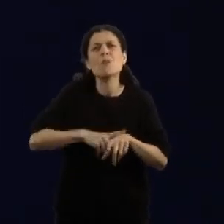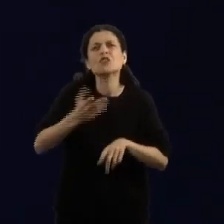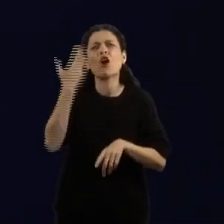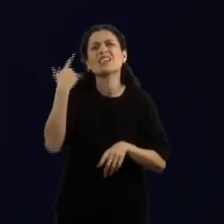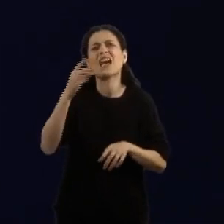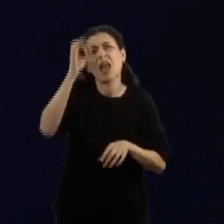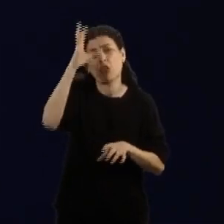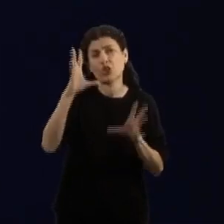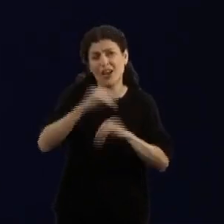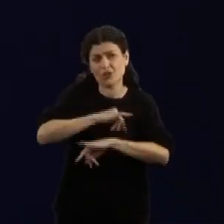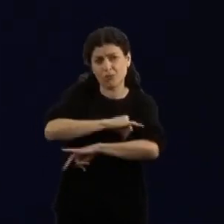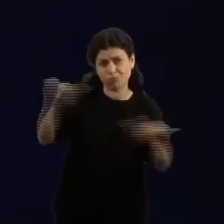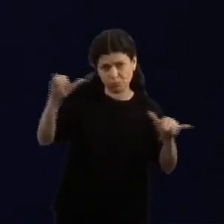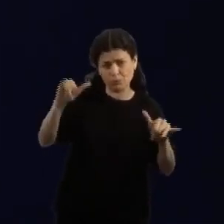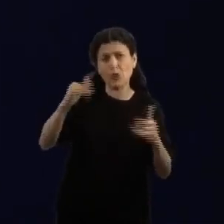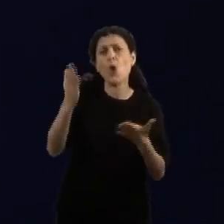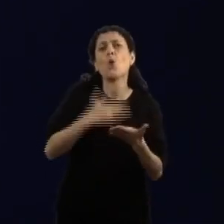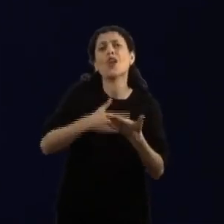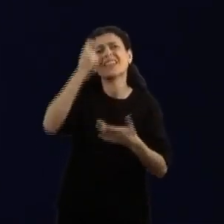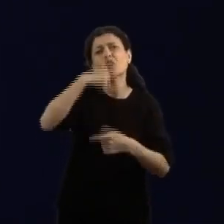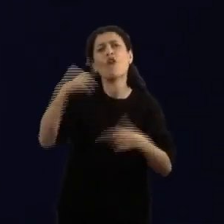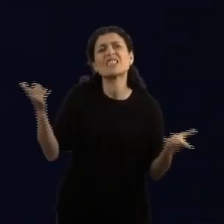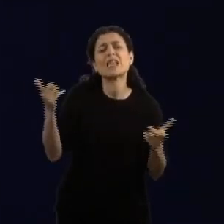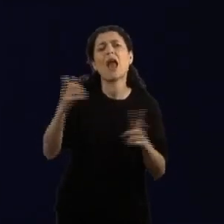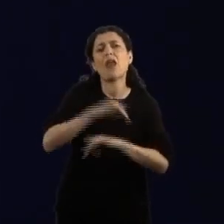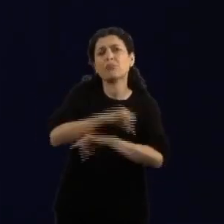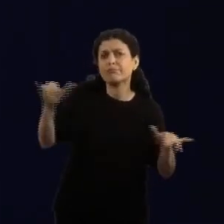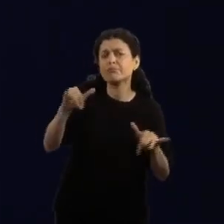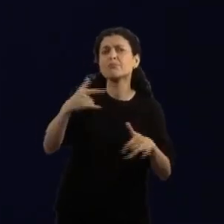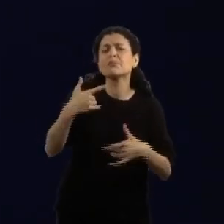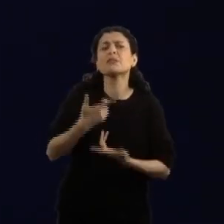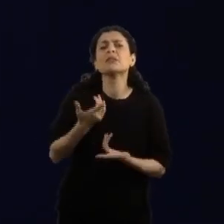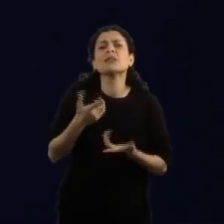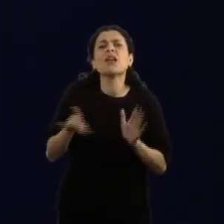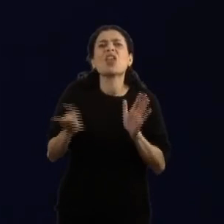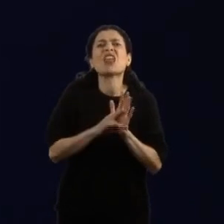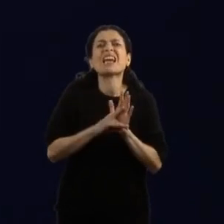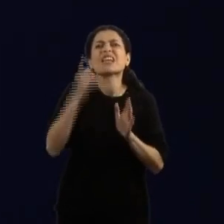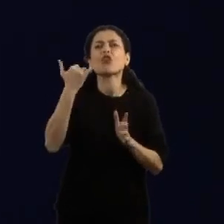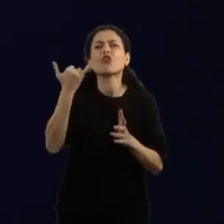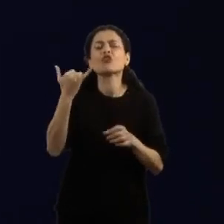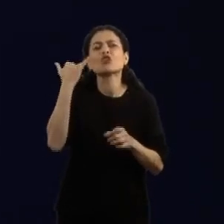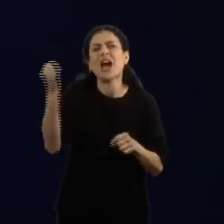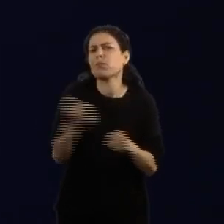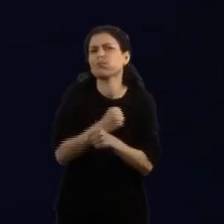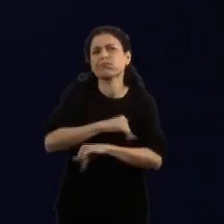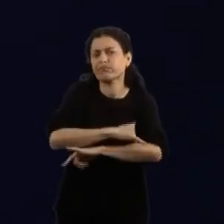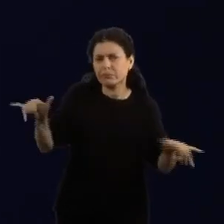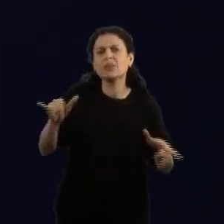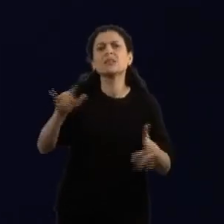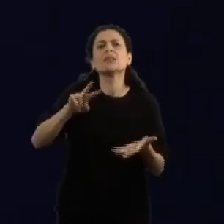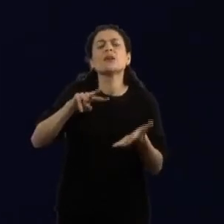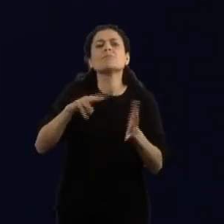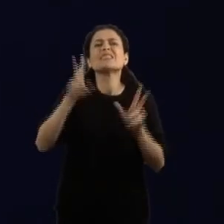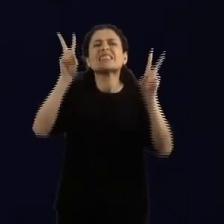oficial, se lanzó el decreto, se publicó el decreto para desregular el mercado aerocomercial. Con